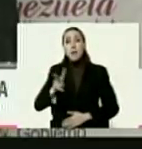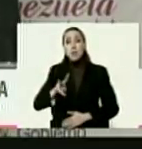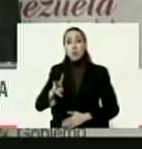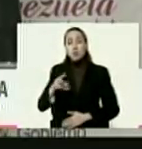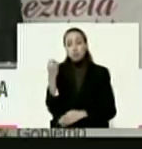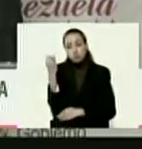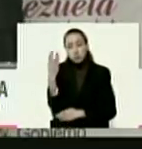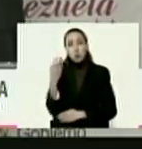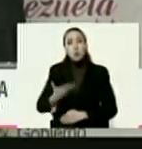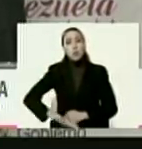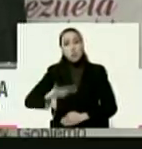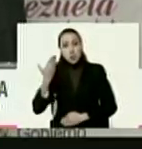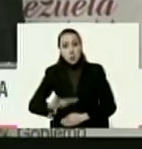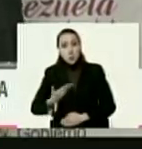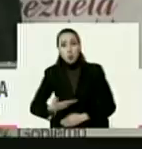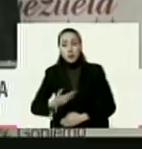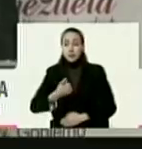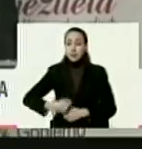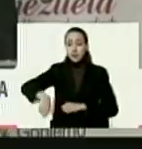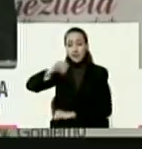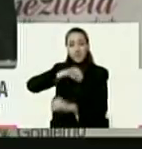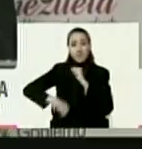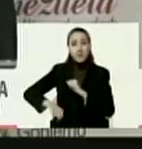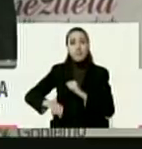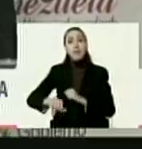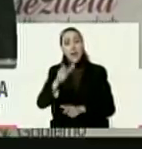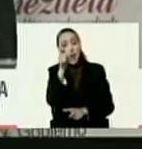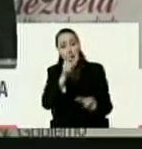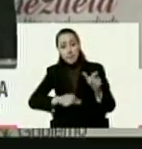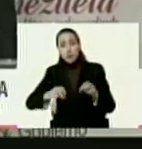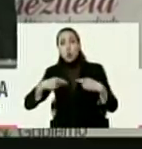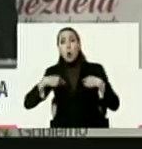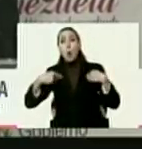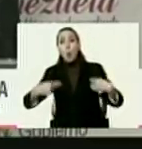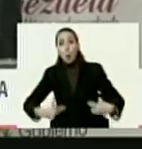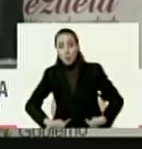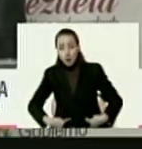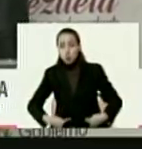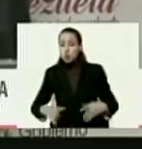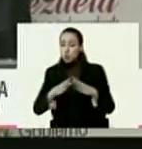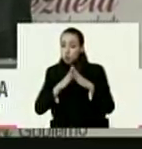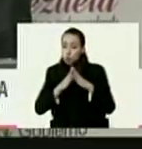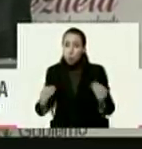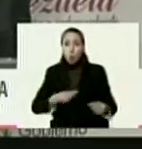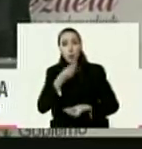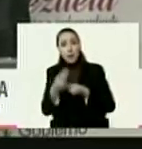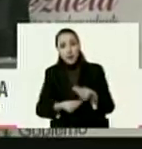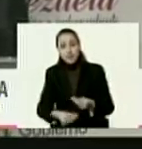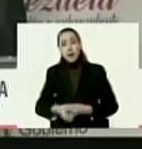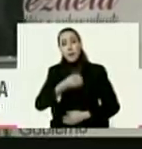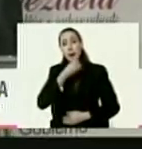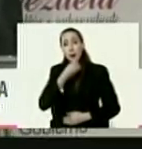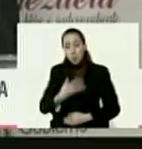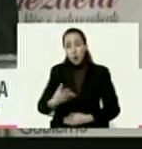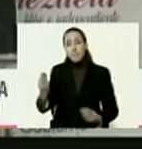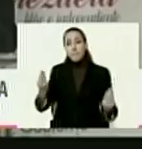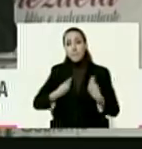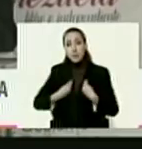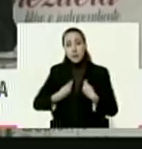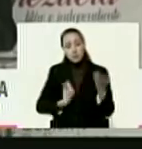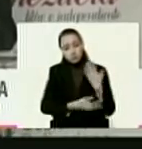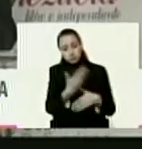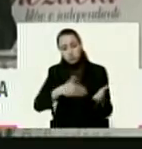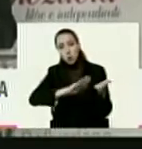e inaplazable en defensa de la especie humana y de la causa común que nos alberga para el bien vivir en